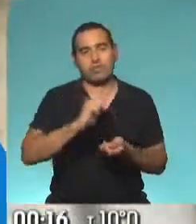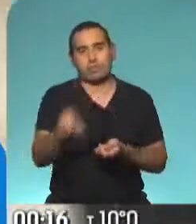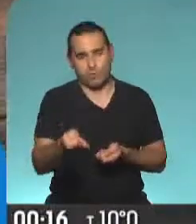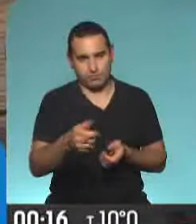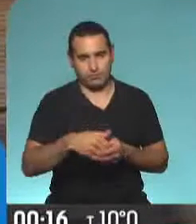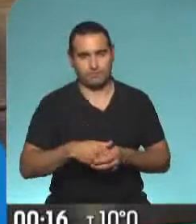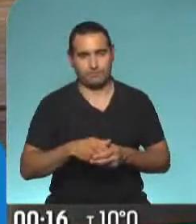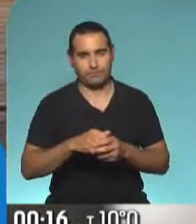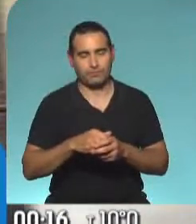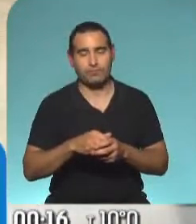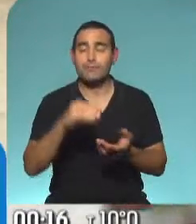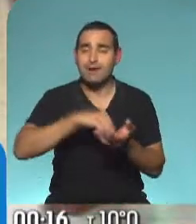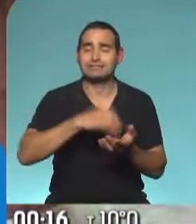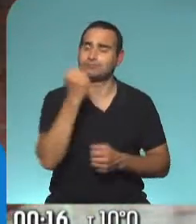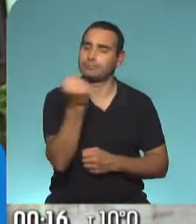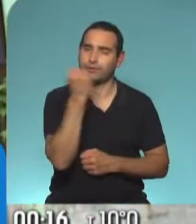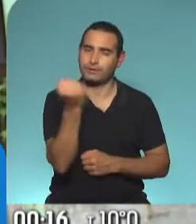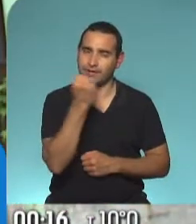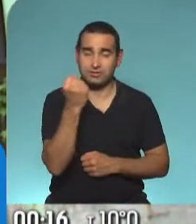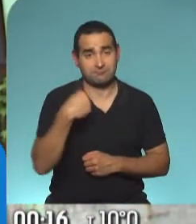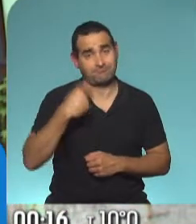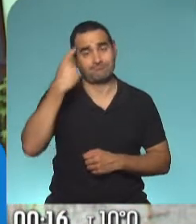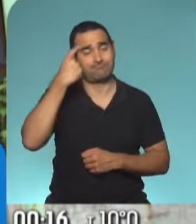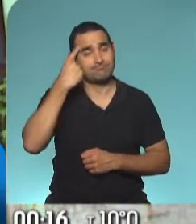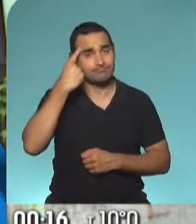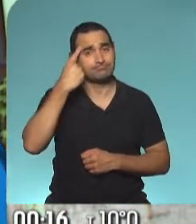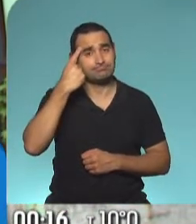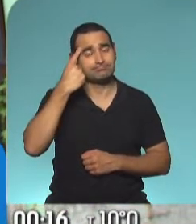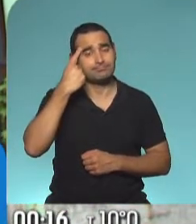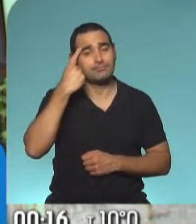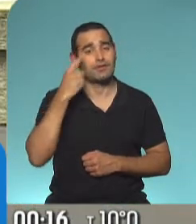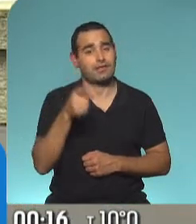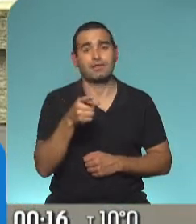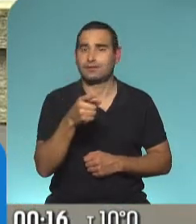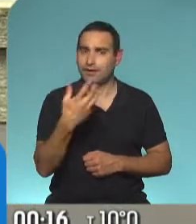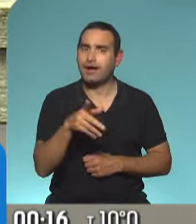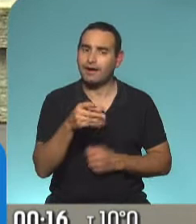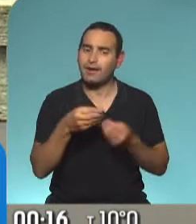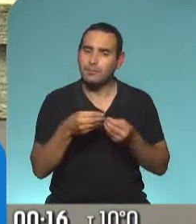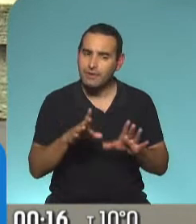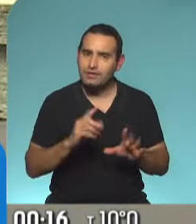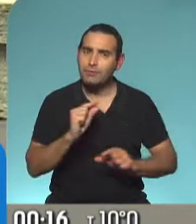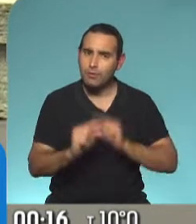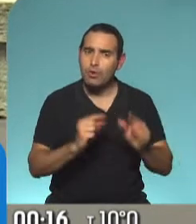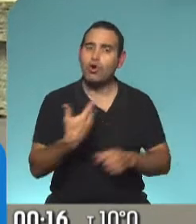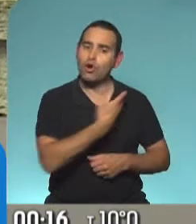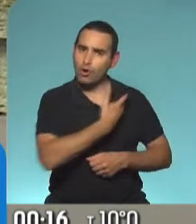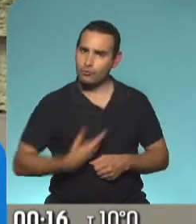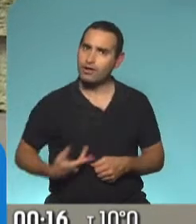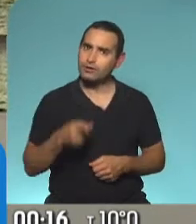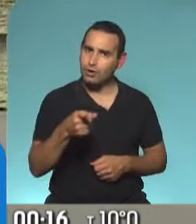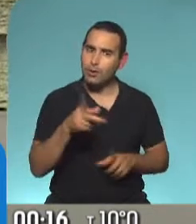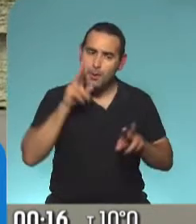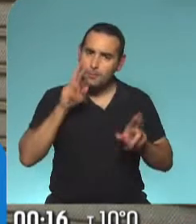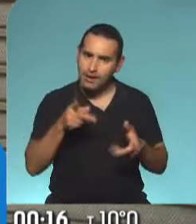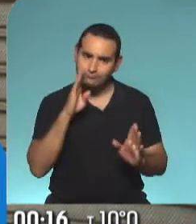Y algo fundamental, yo creo que es el inicio de que el Estado pueda tener políticas